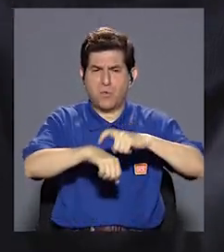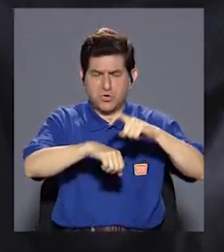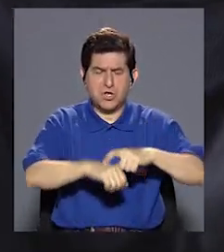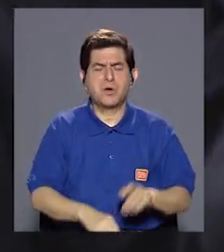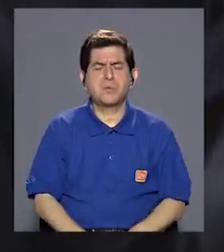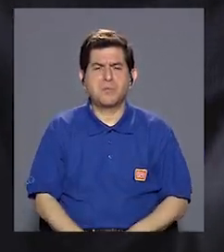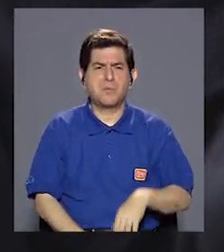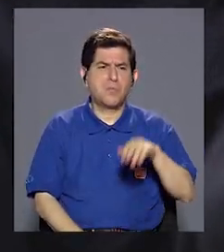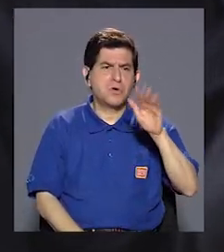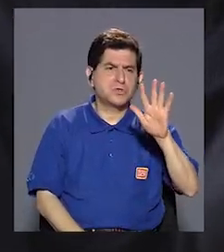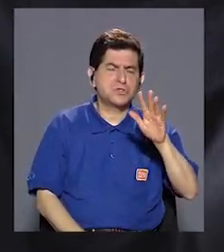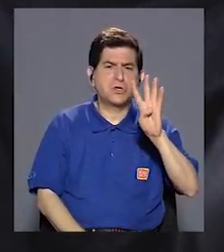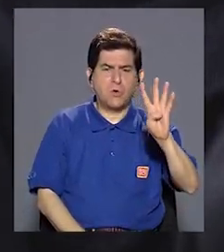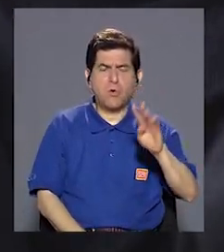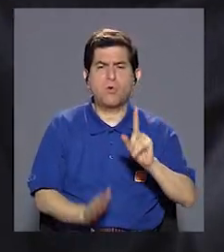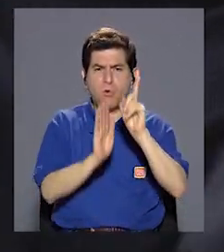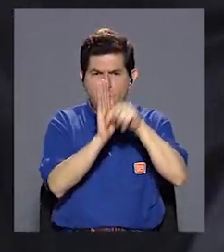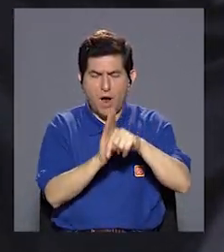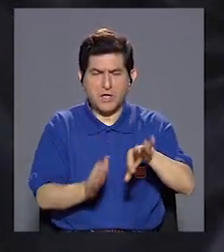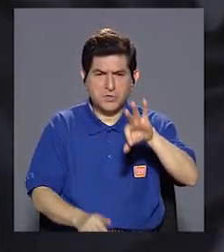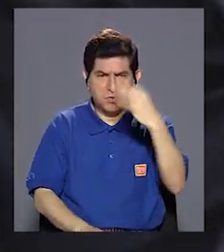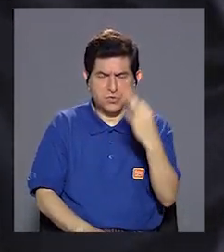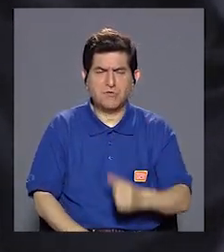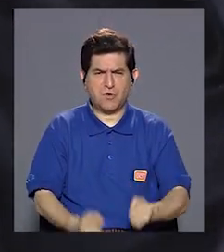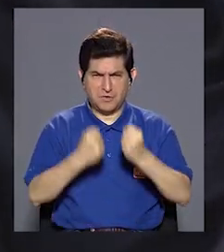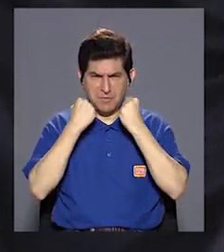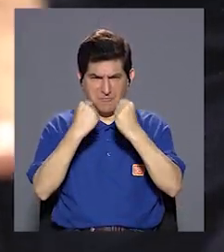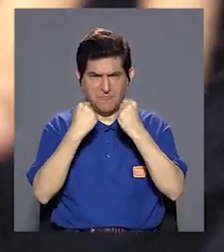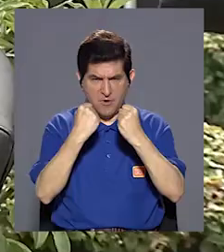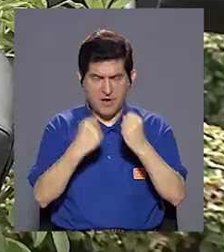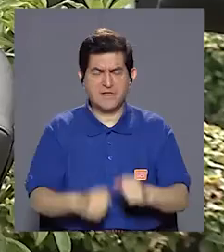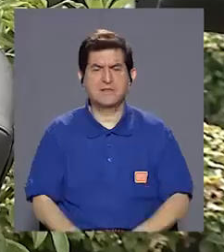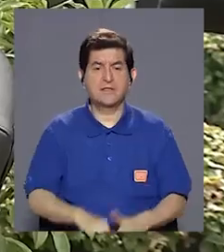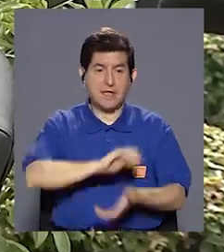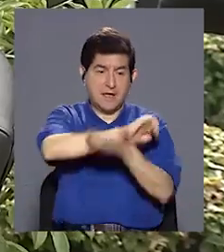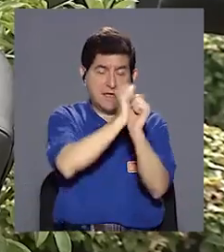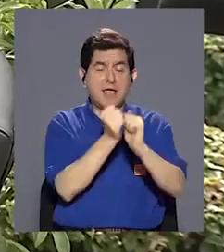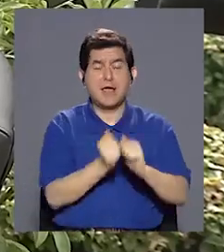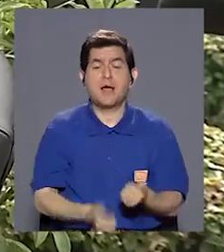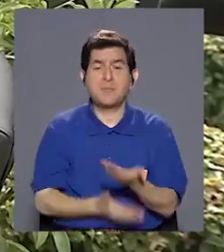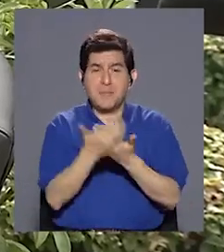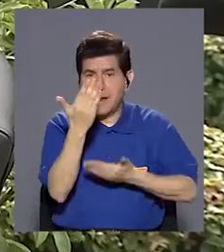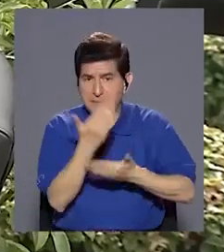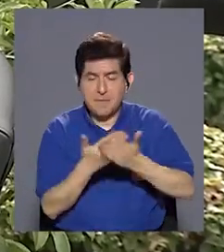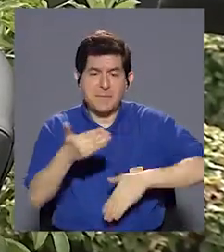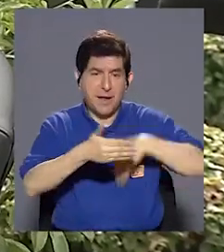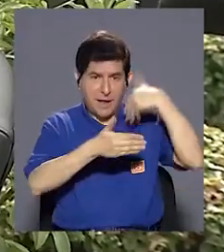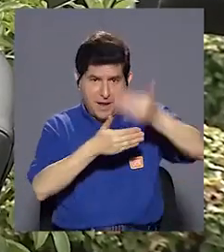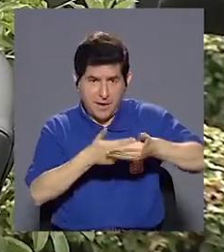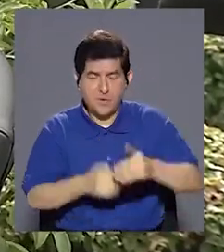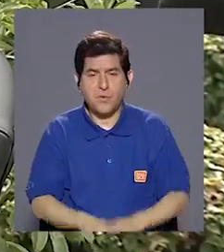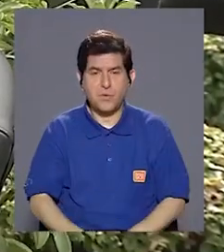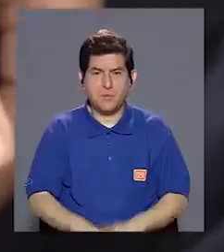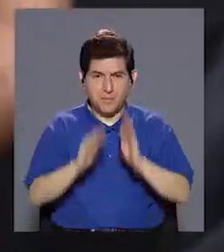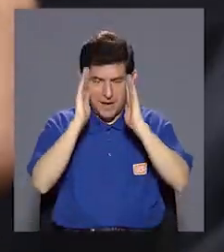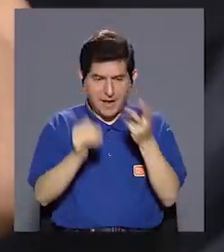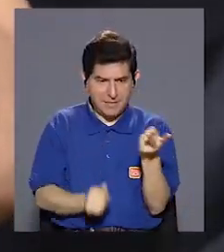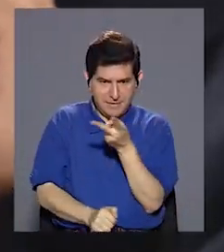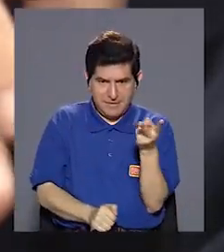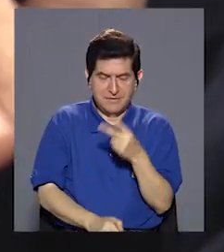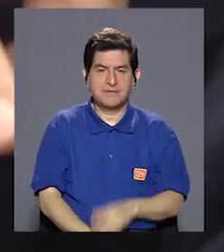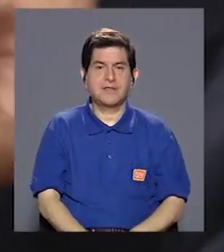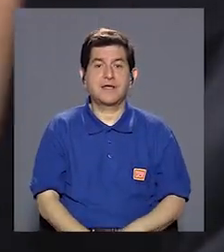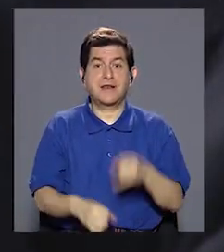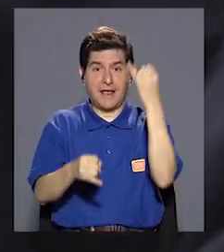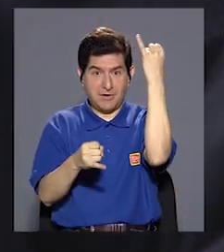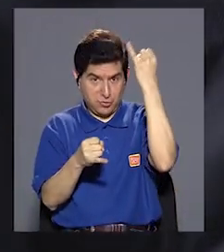tiempo, unos 5 segundos, pero de manera efusiva, ¿verdad?, y después cambio de mano. Entonces, lo hago acá y justamente cubro la otra mano.